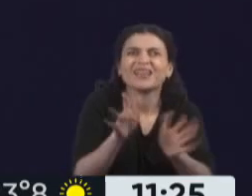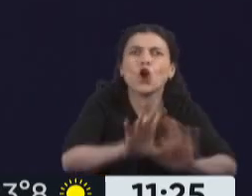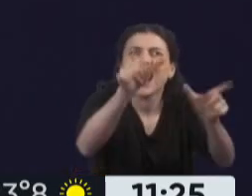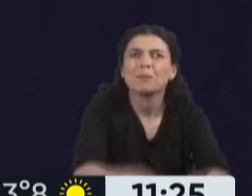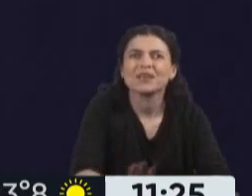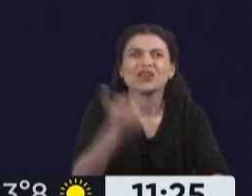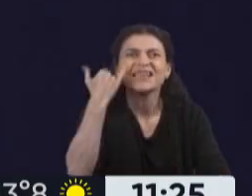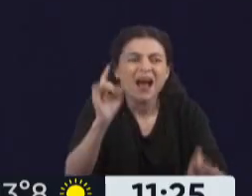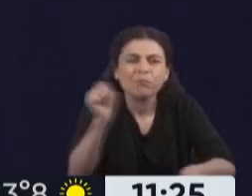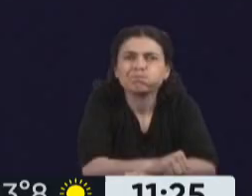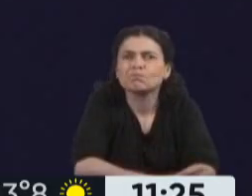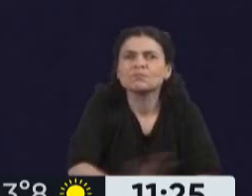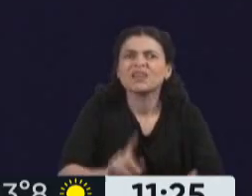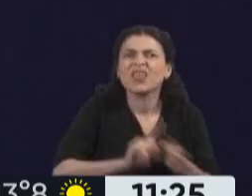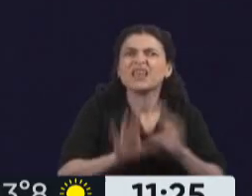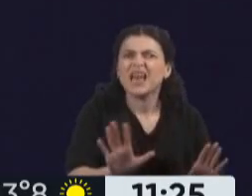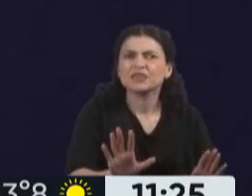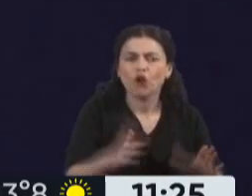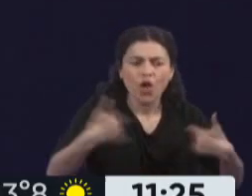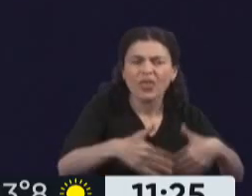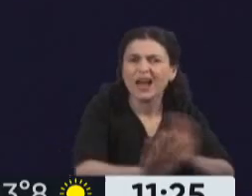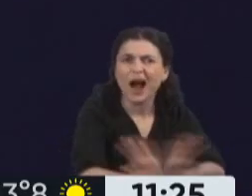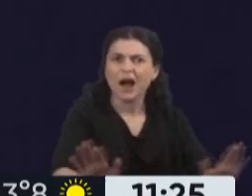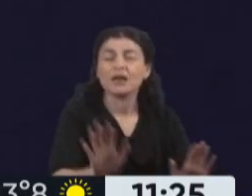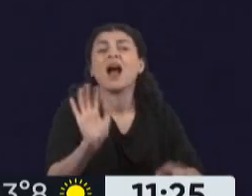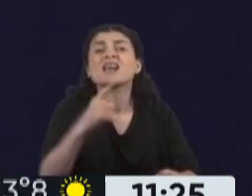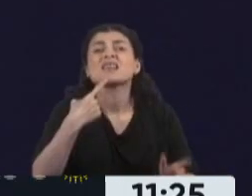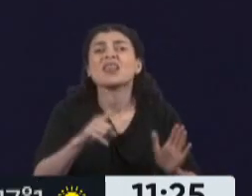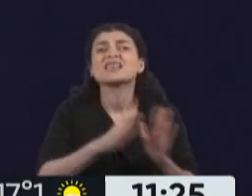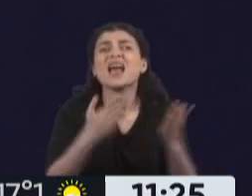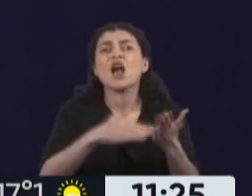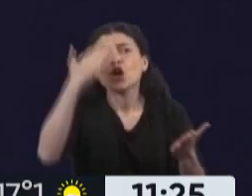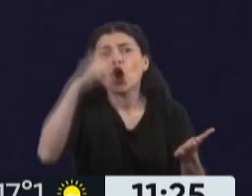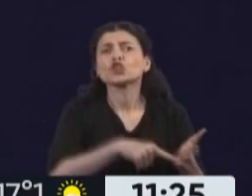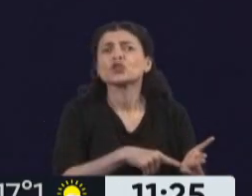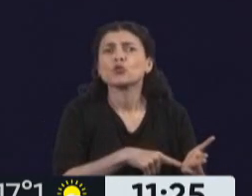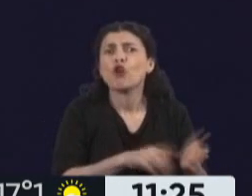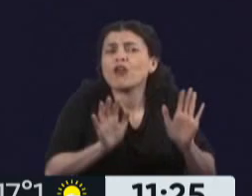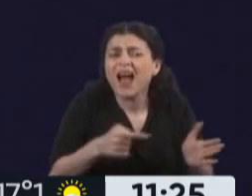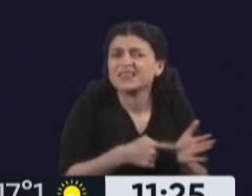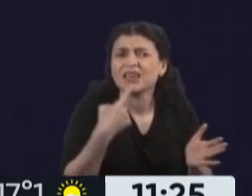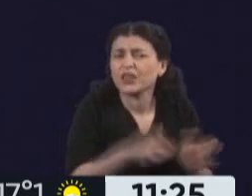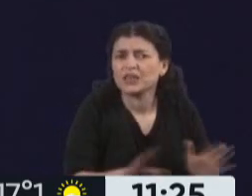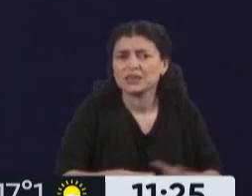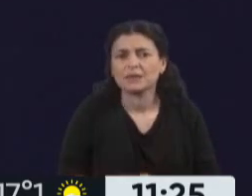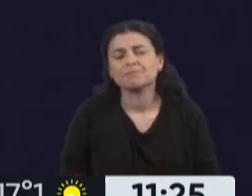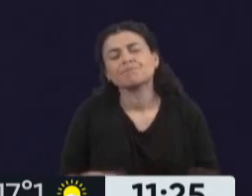Bueno, son sus... Es la Constitución argentina. No, está bien. Lo que pasa es que derechos.